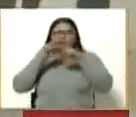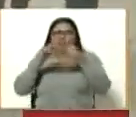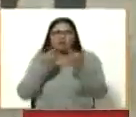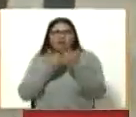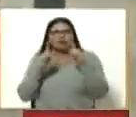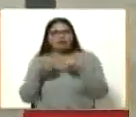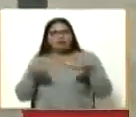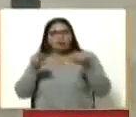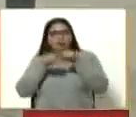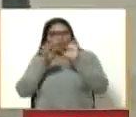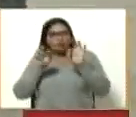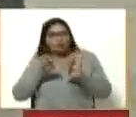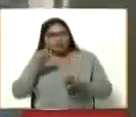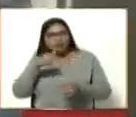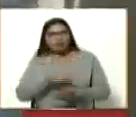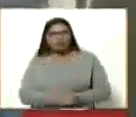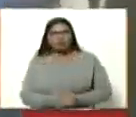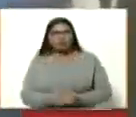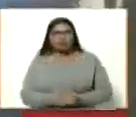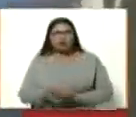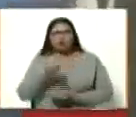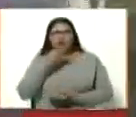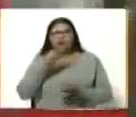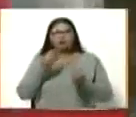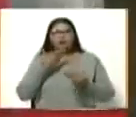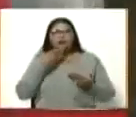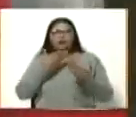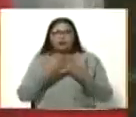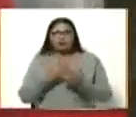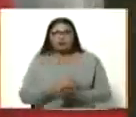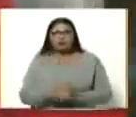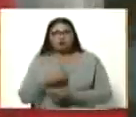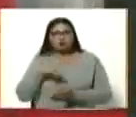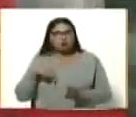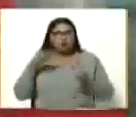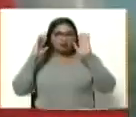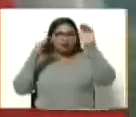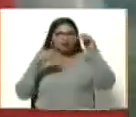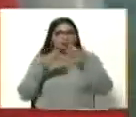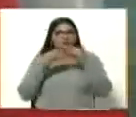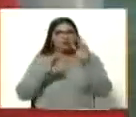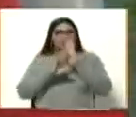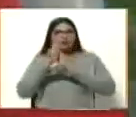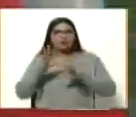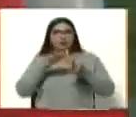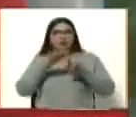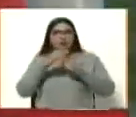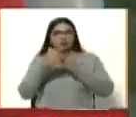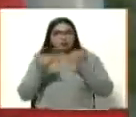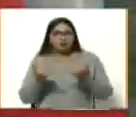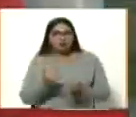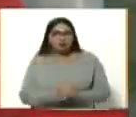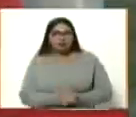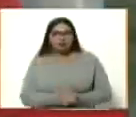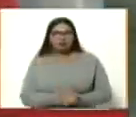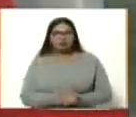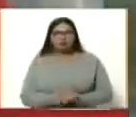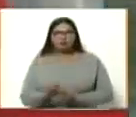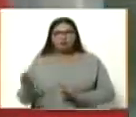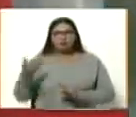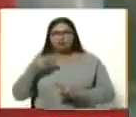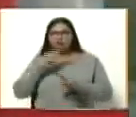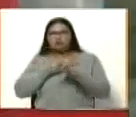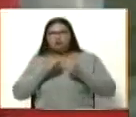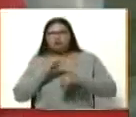liberación. Bueno, Roy, muchísimas gracias. Bueno, ustedes, vamos a estar atentos a todo siempre. El desarrollo de esta situación. Que afecta, porque